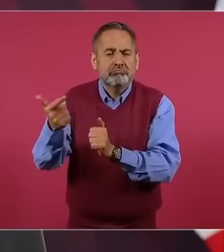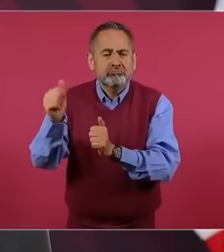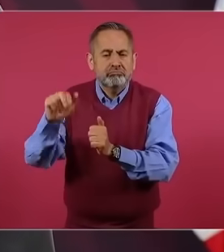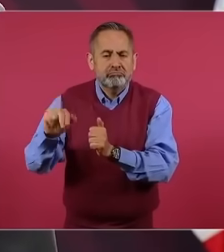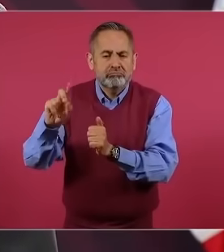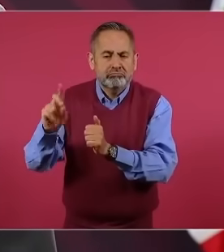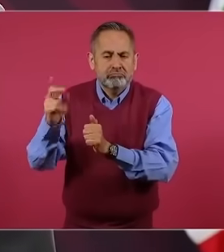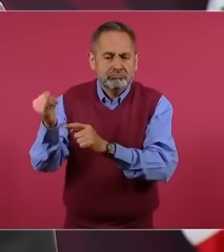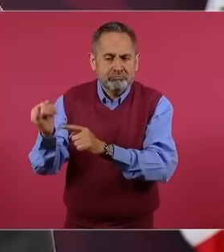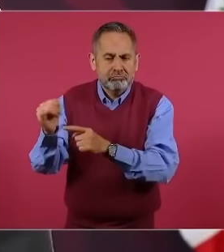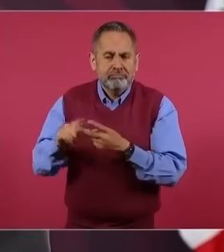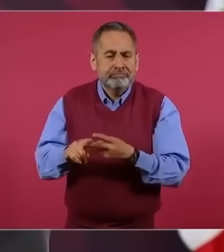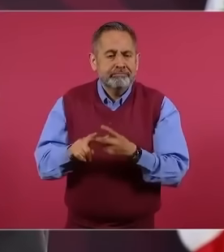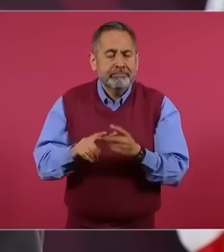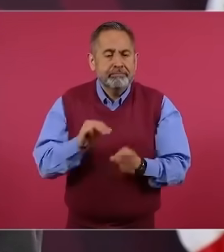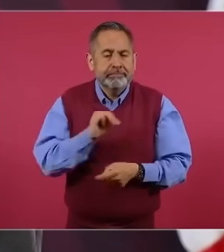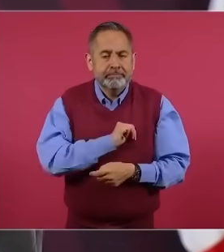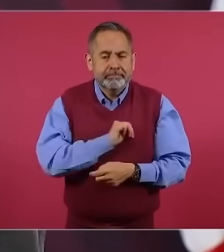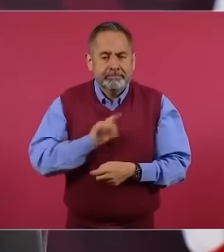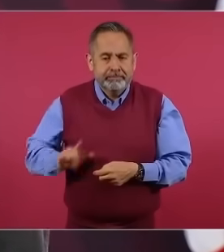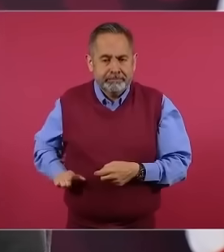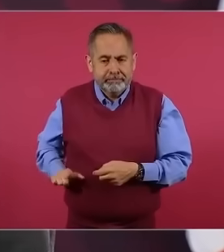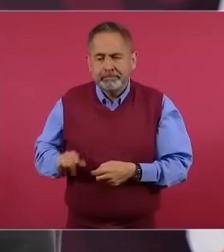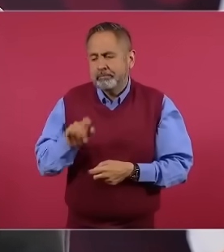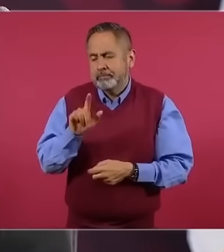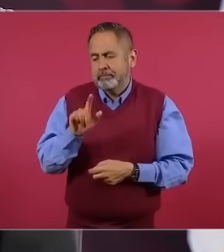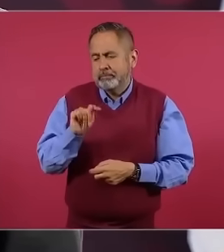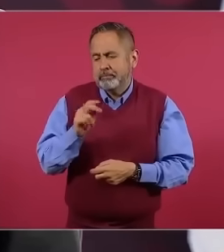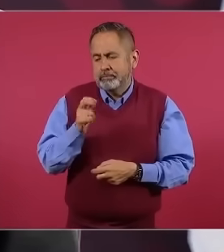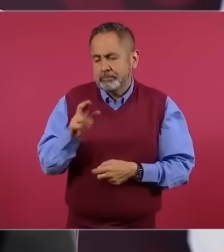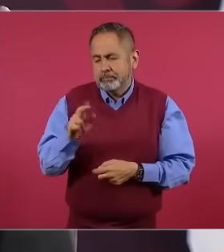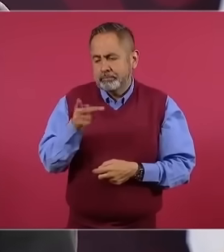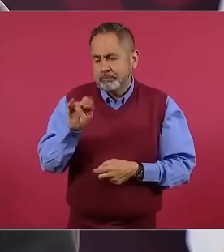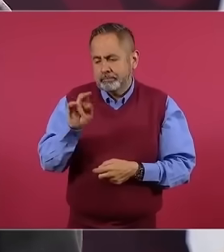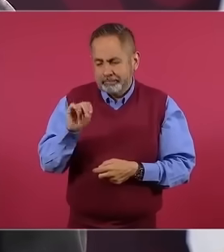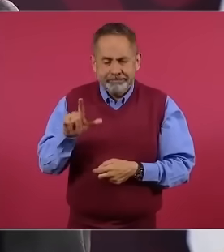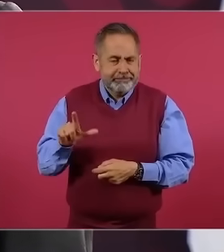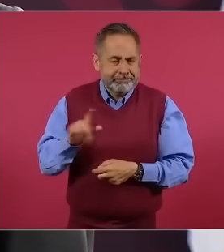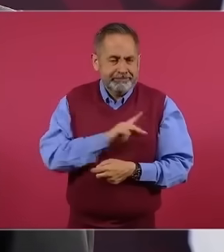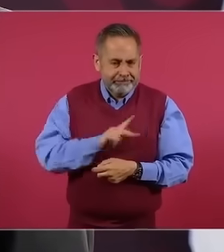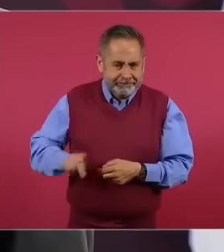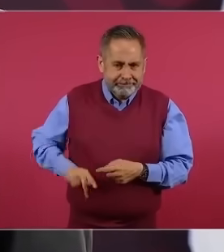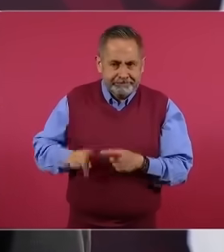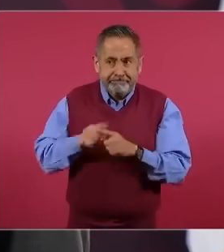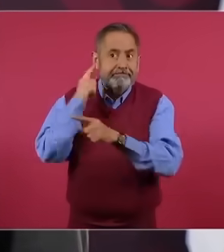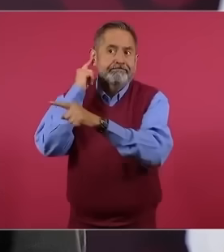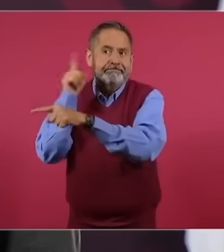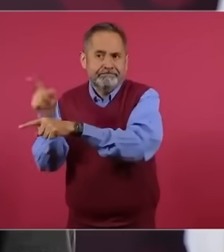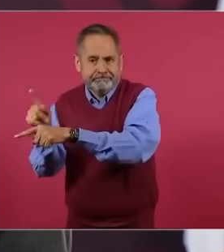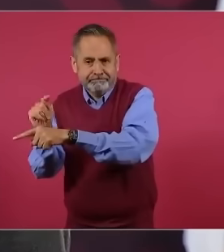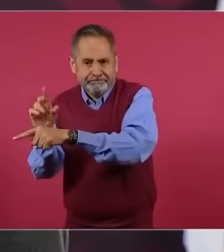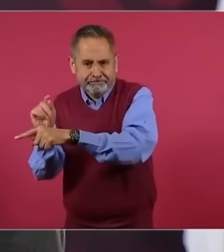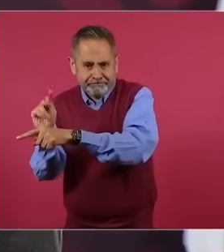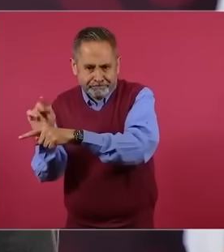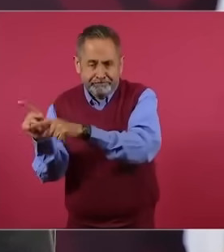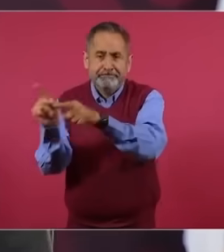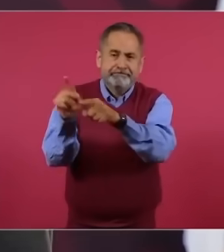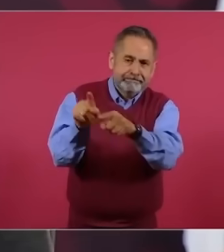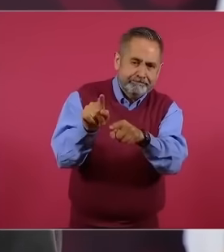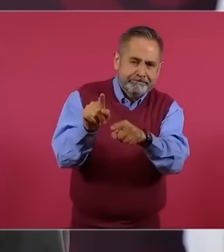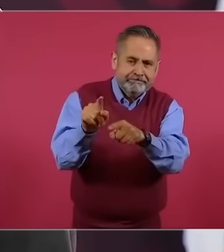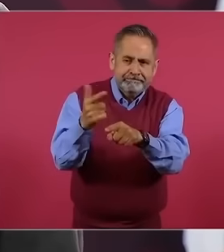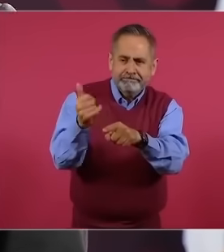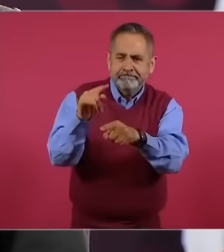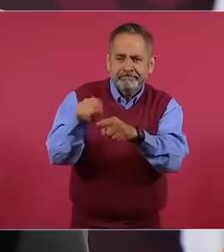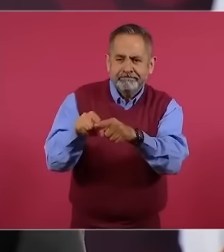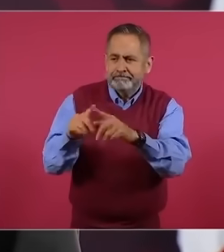Y Luther King sabía, desde luego, de Gandhi y de Tolstoy. Y es